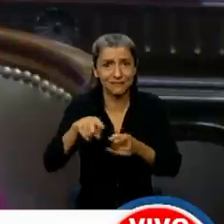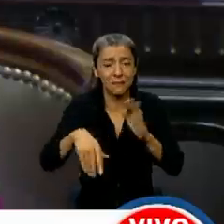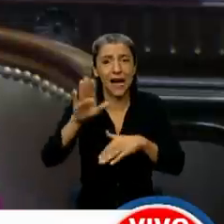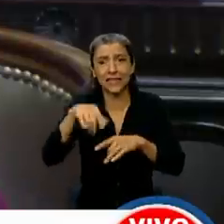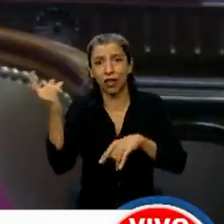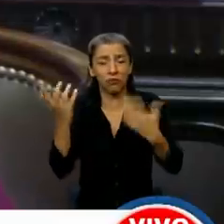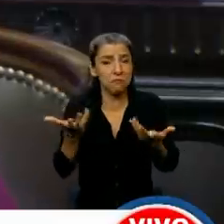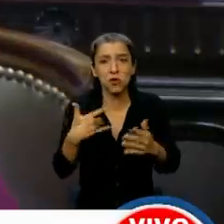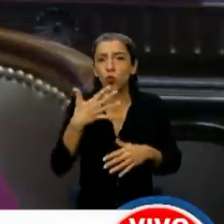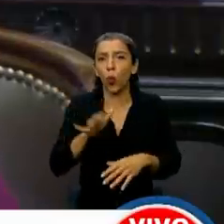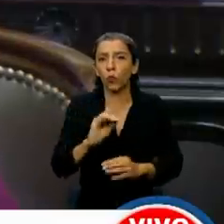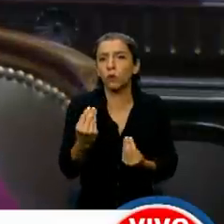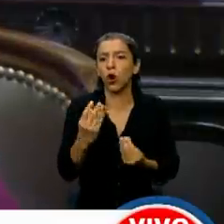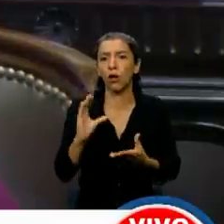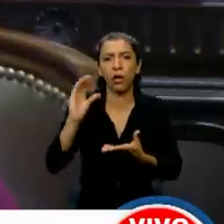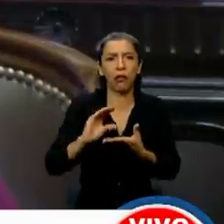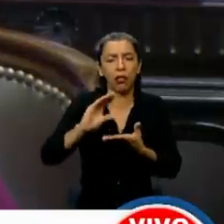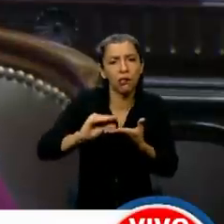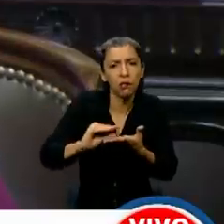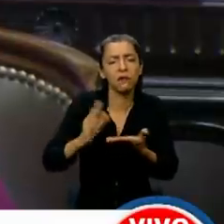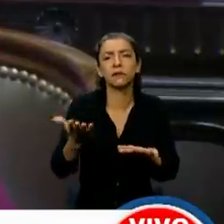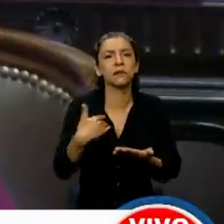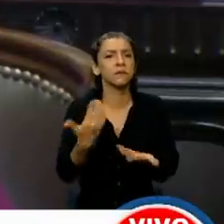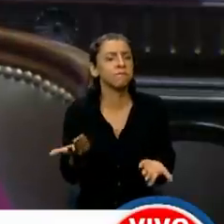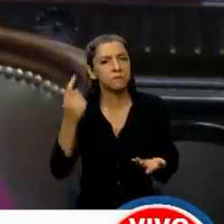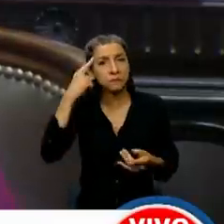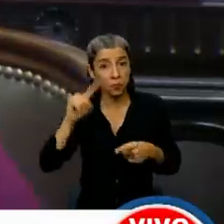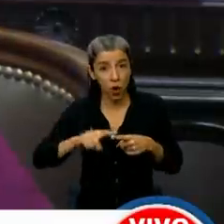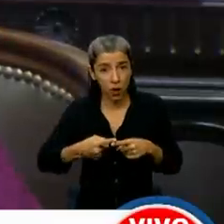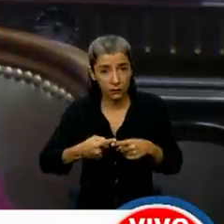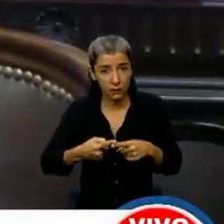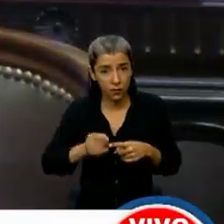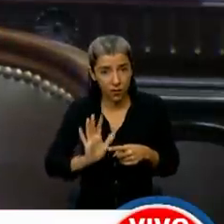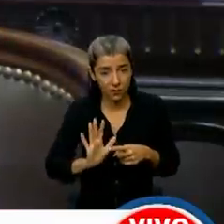menos recursos que la razón sea una cuestión política